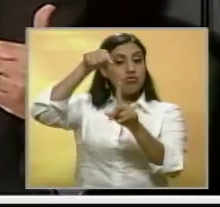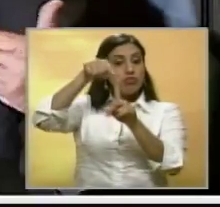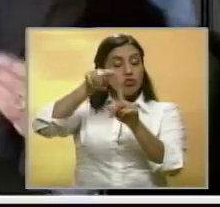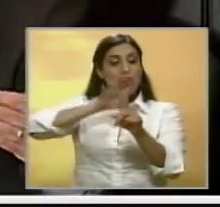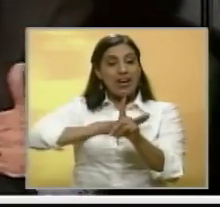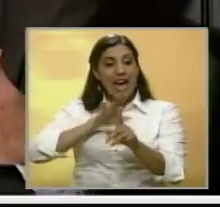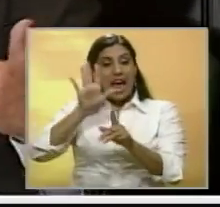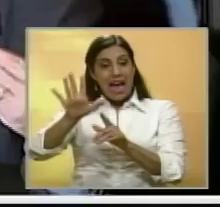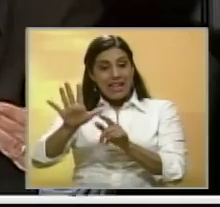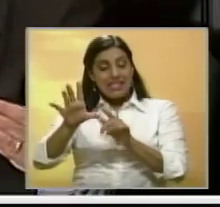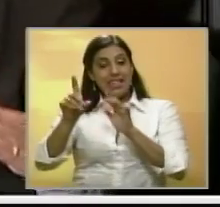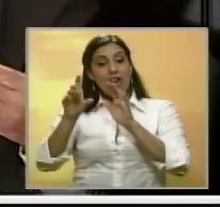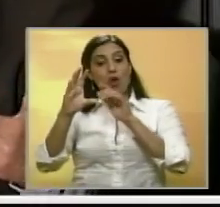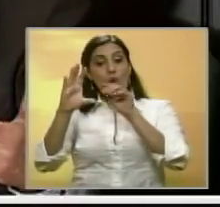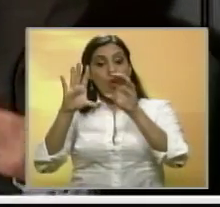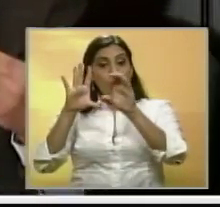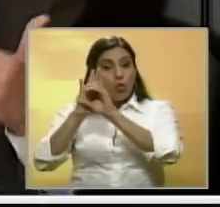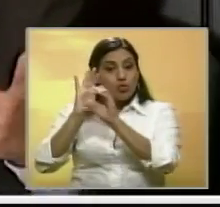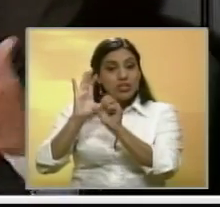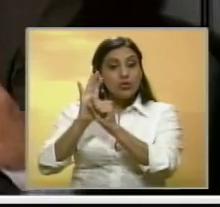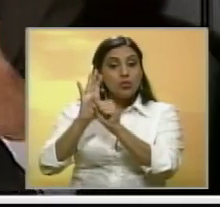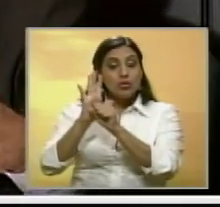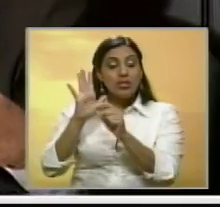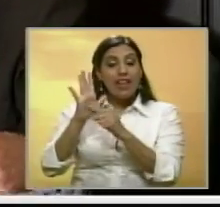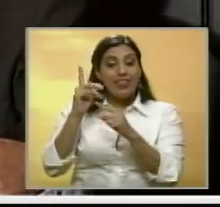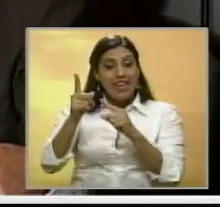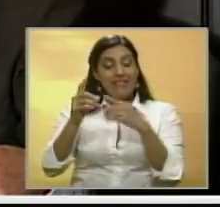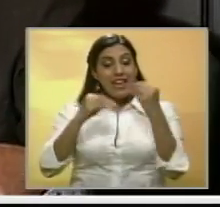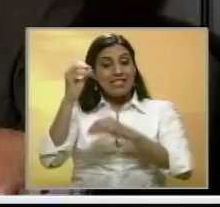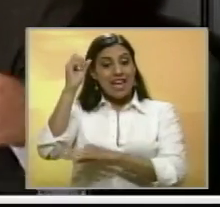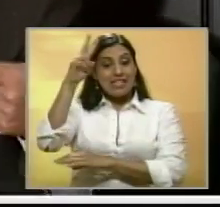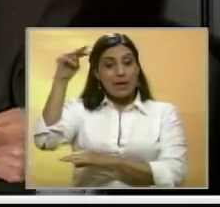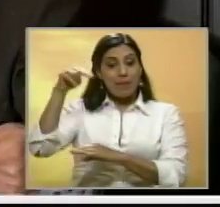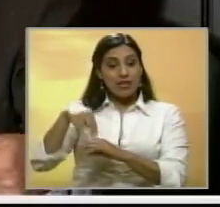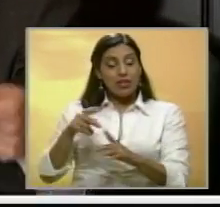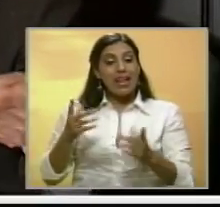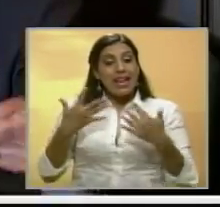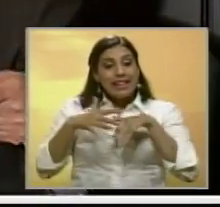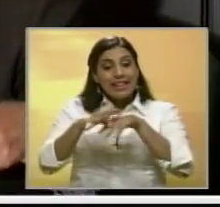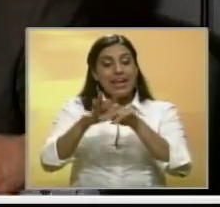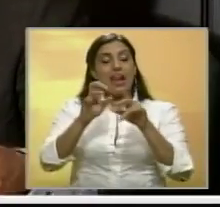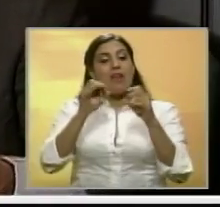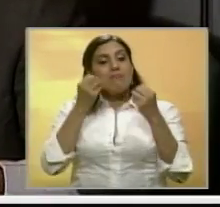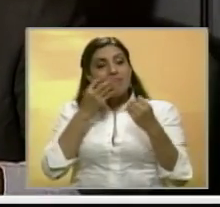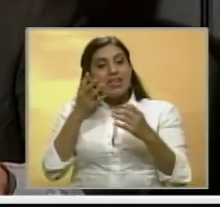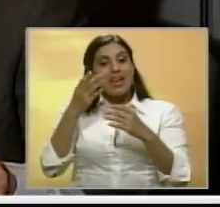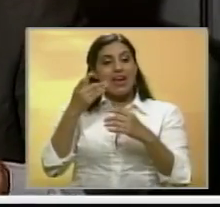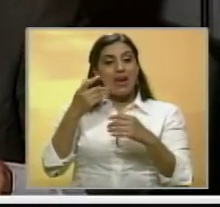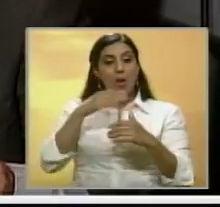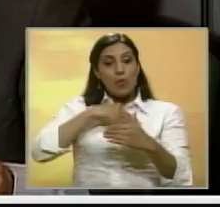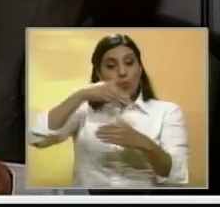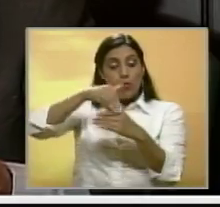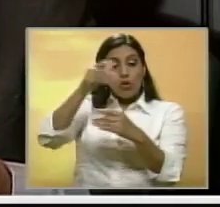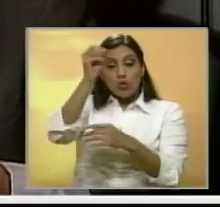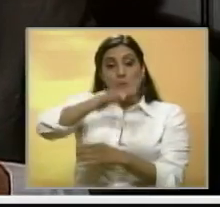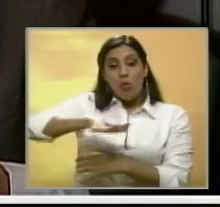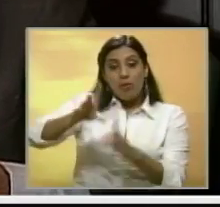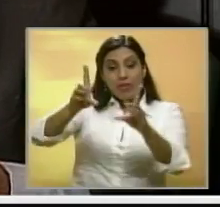que de conformidad con la Constitución ejerce la Asamblea Nacional integrada de conformidad con el sufragio